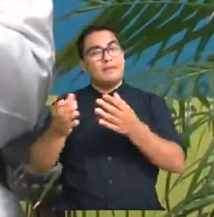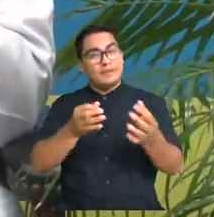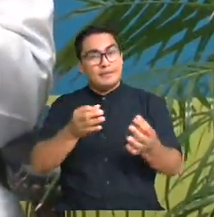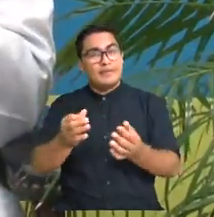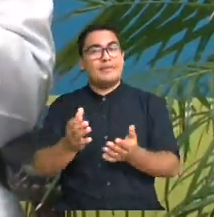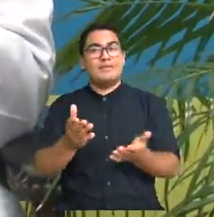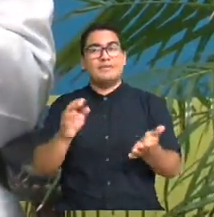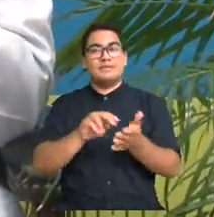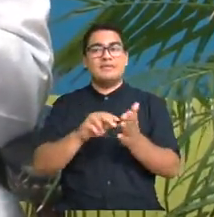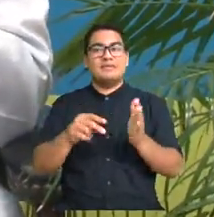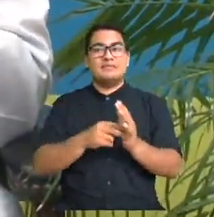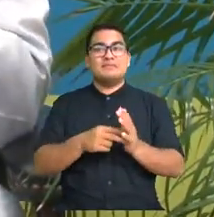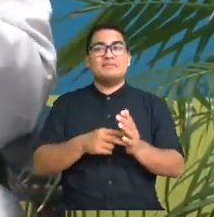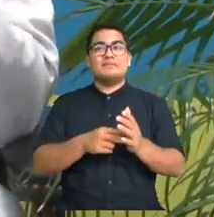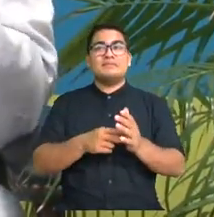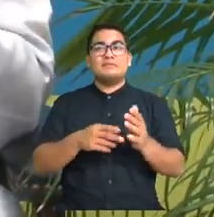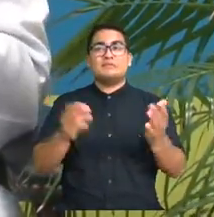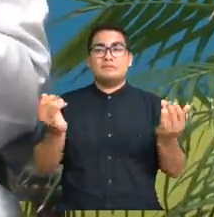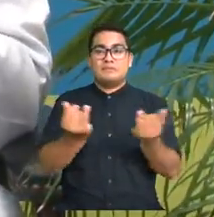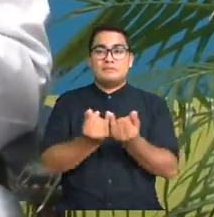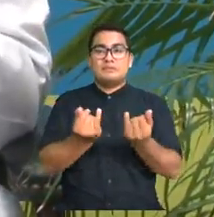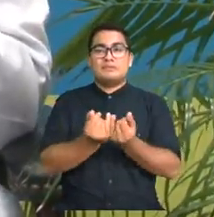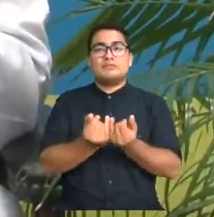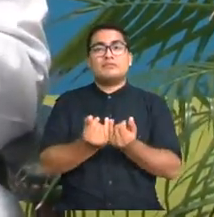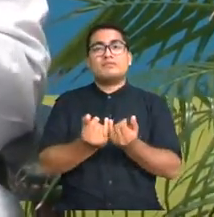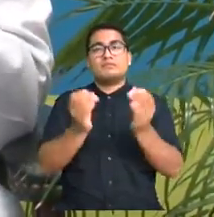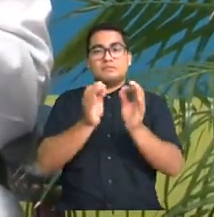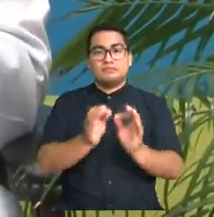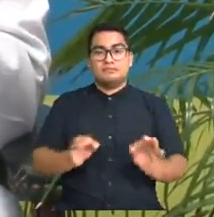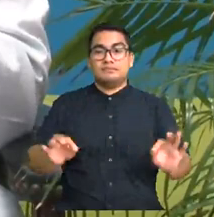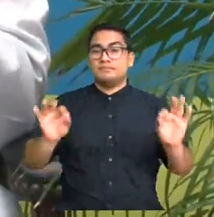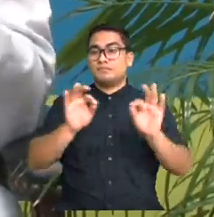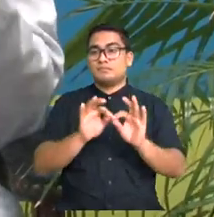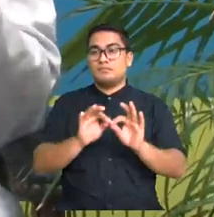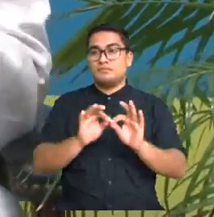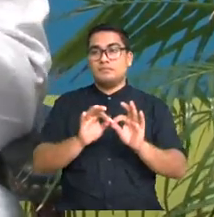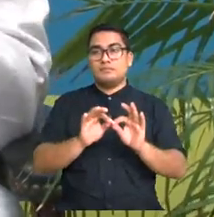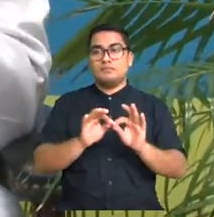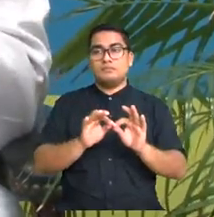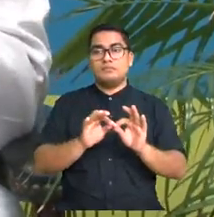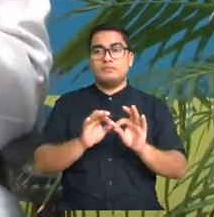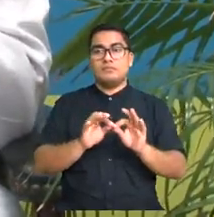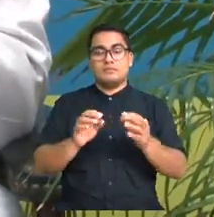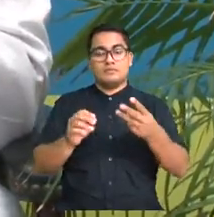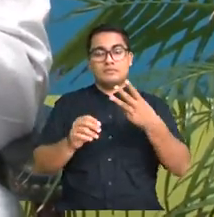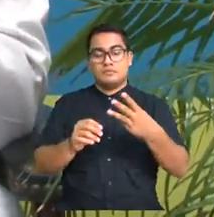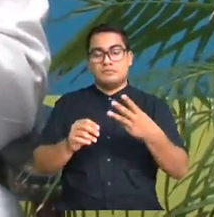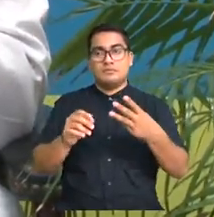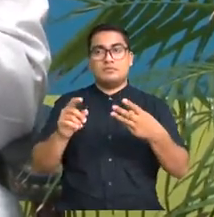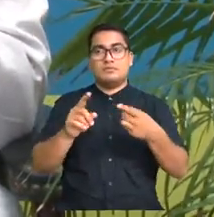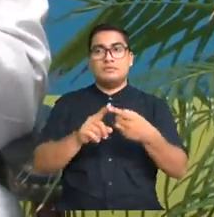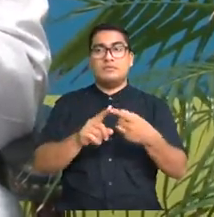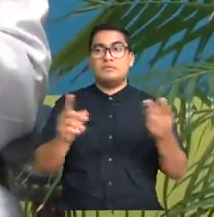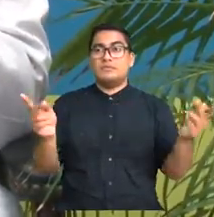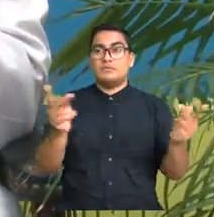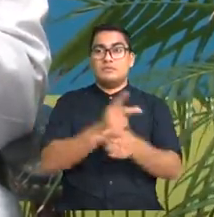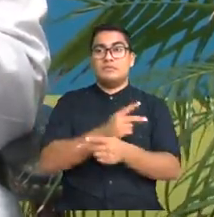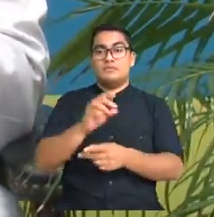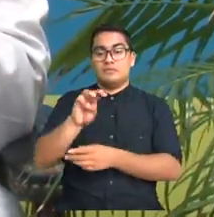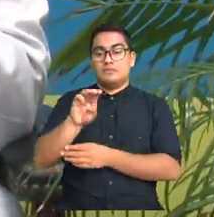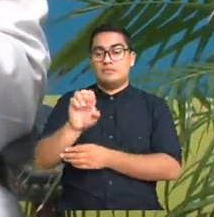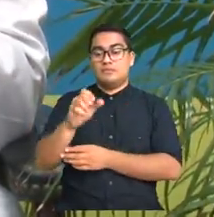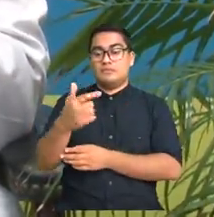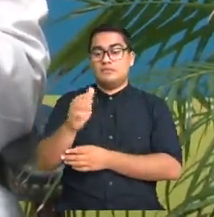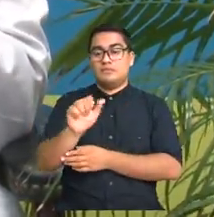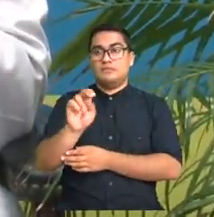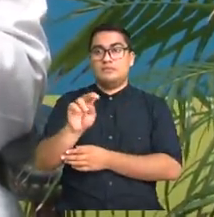extensa, pero sí como a modo bien general, hay 3 tipos de cáncer de piel. El peor se llama melanoma y ese